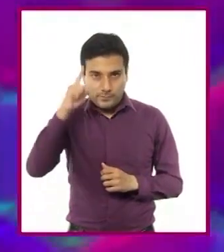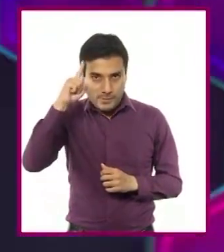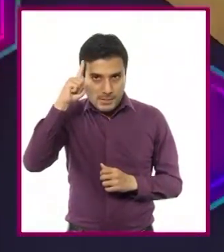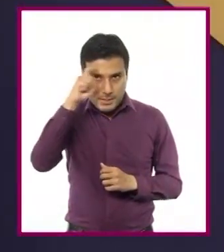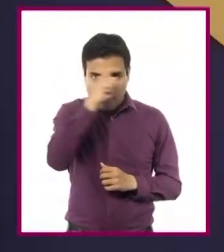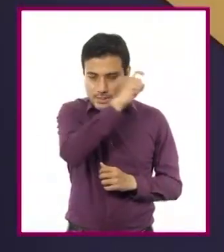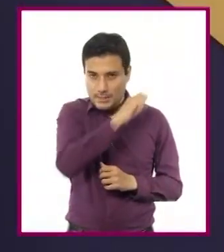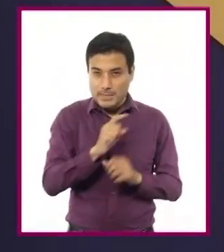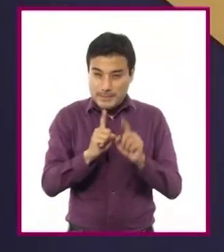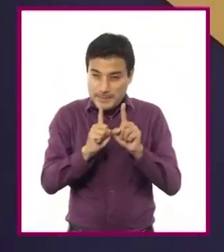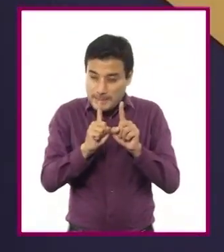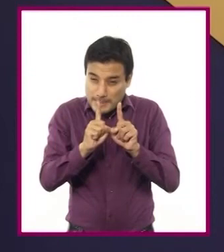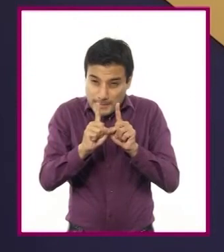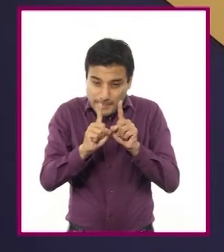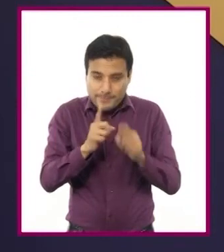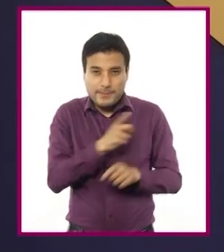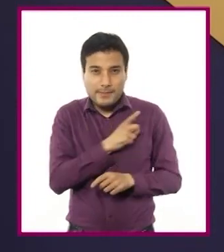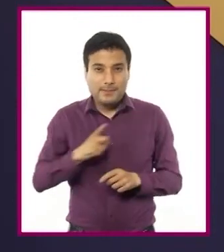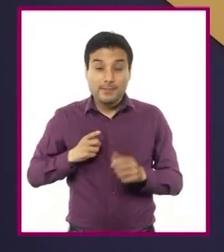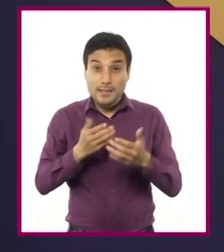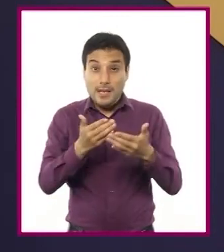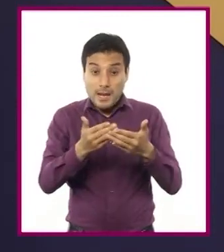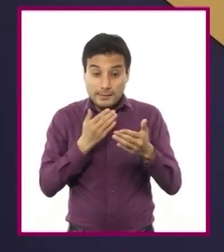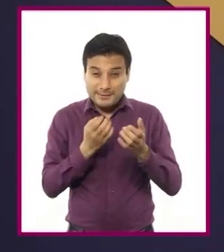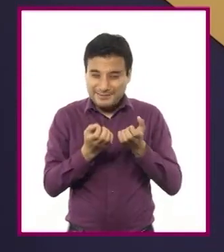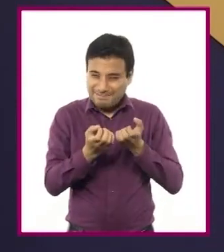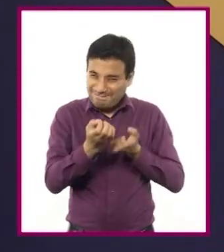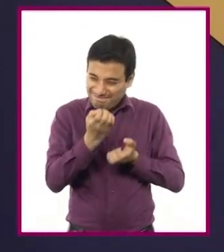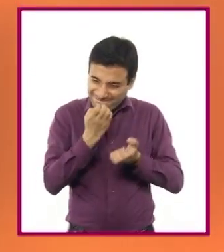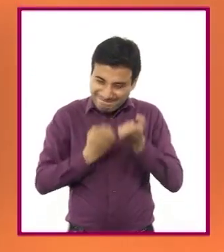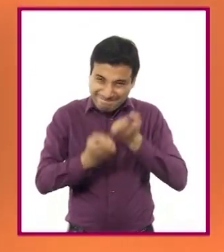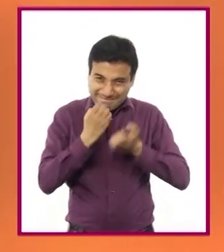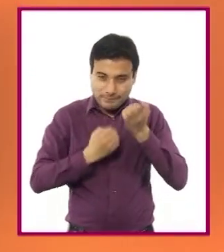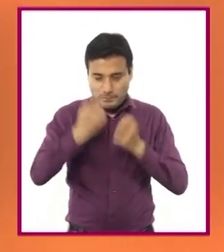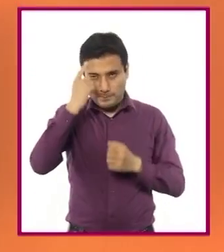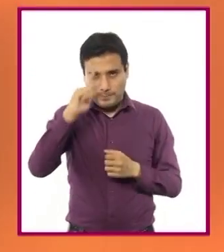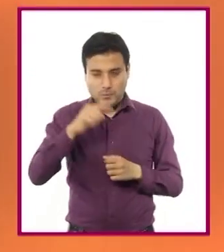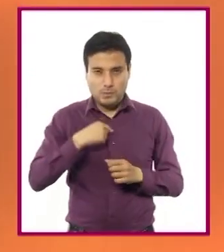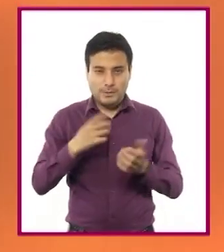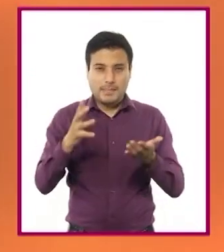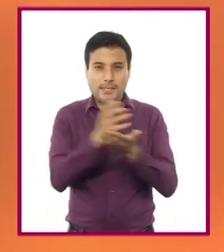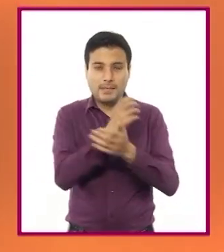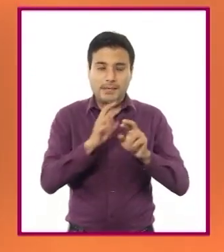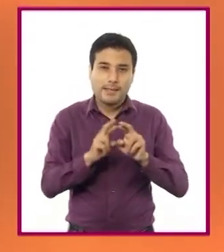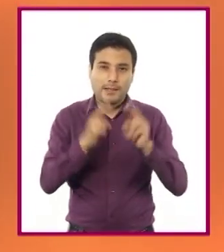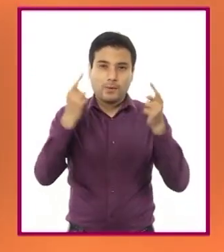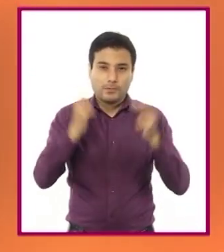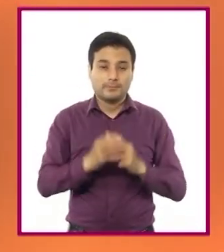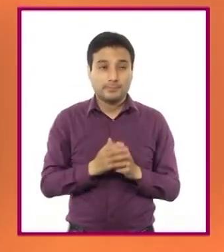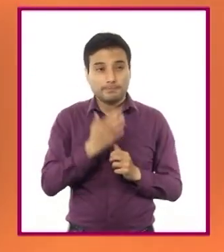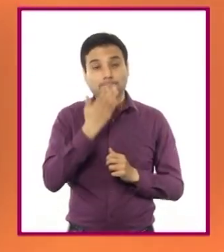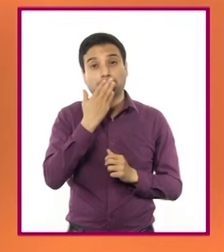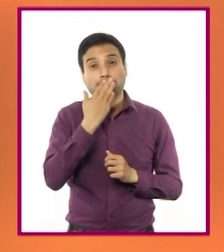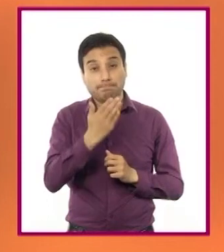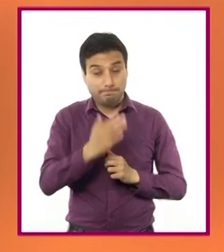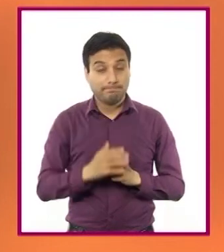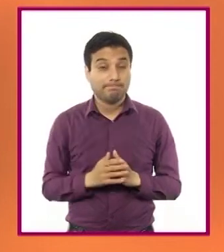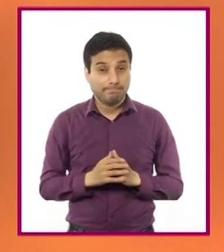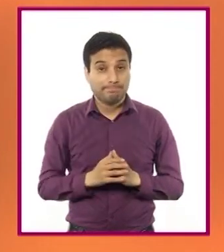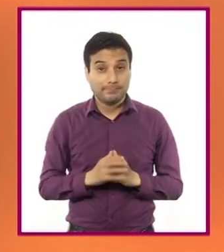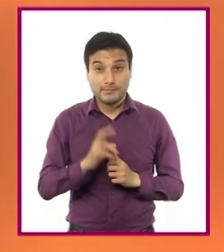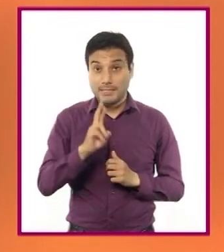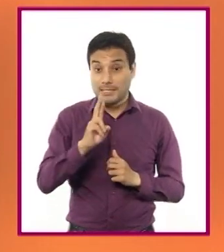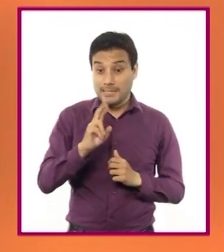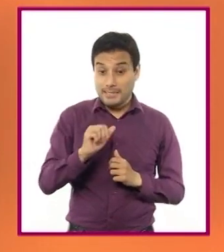que requiere mucho entrenamiento para poder romper un récord. Verdaderas hazañas deportivas. El rango